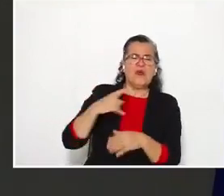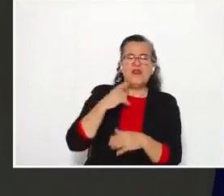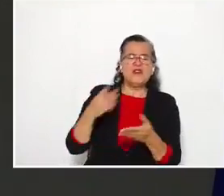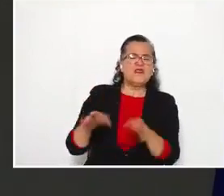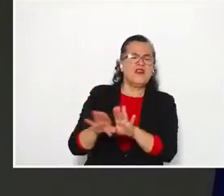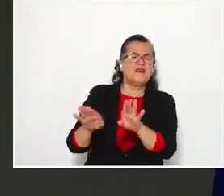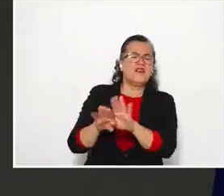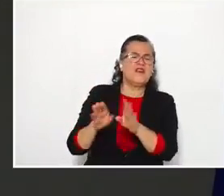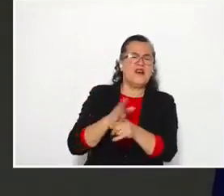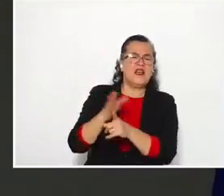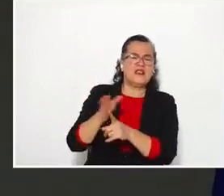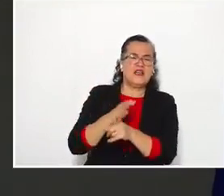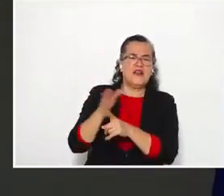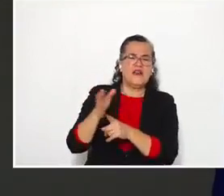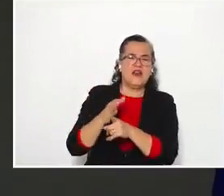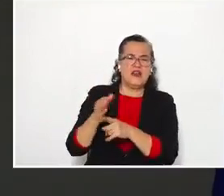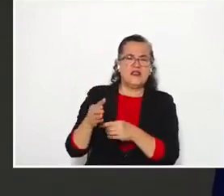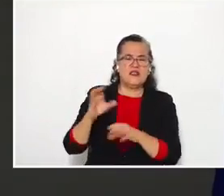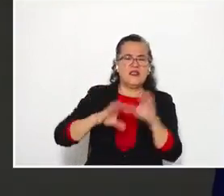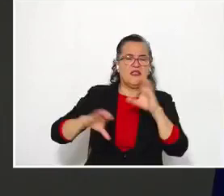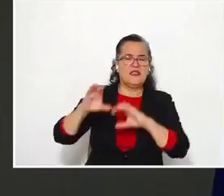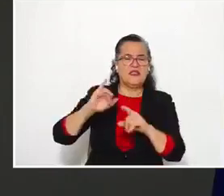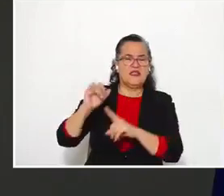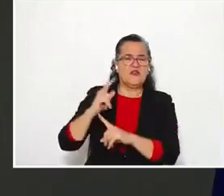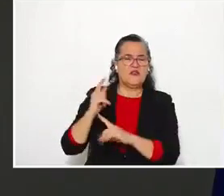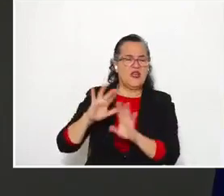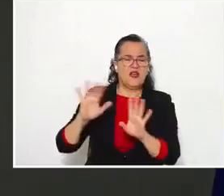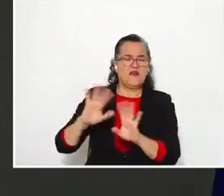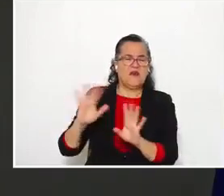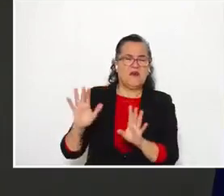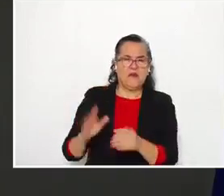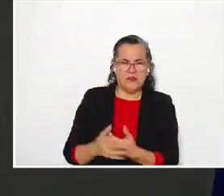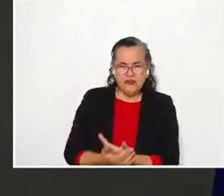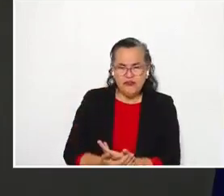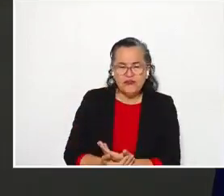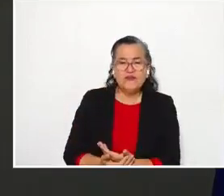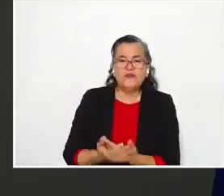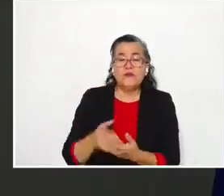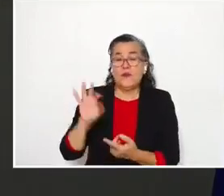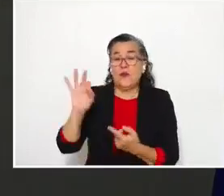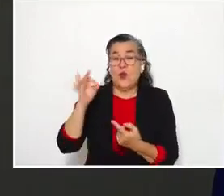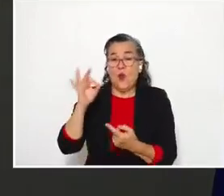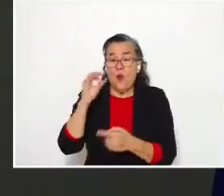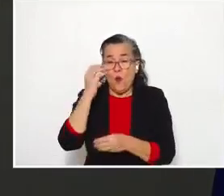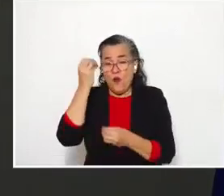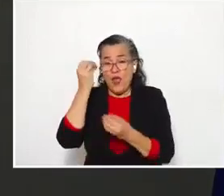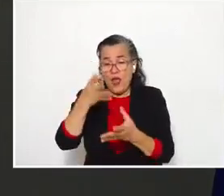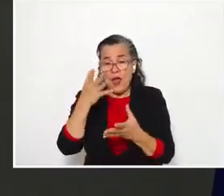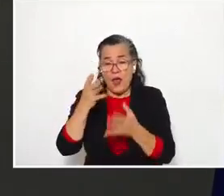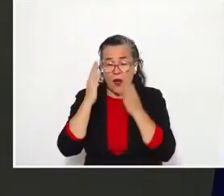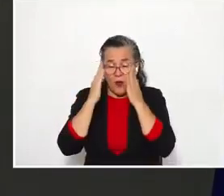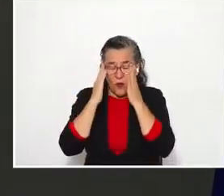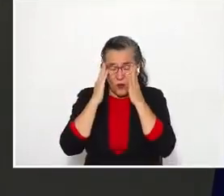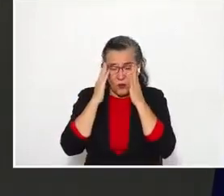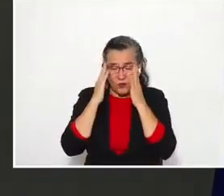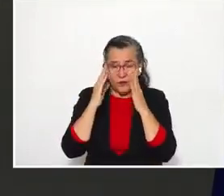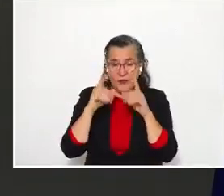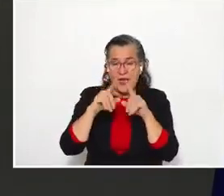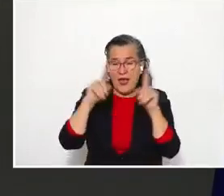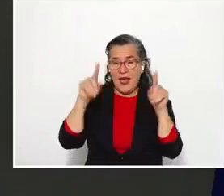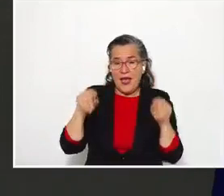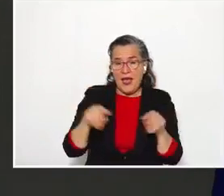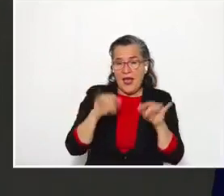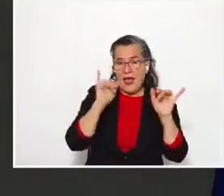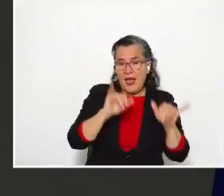cierre de las carreras de ciencias sociales. El noveno informe del Estado de la Educación, en su capítulo sobre